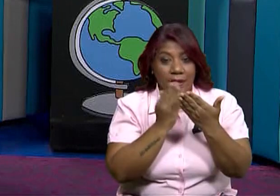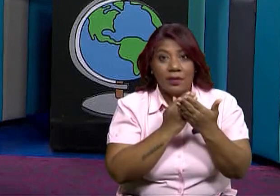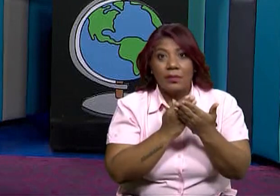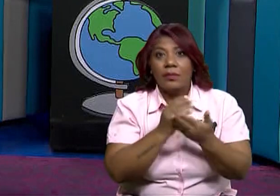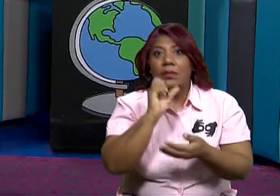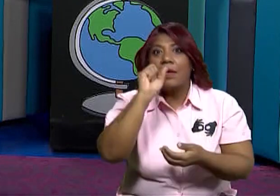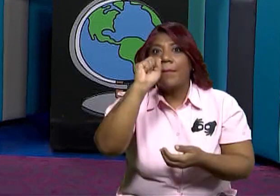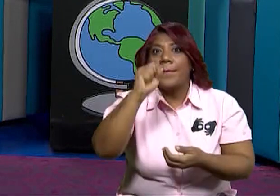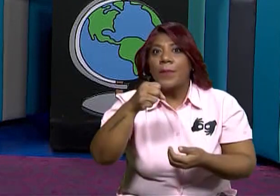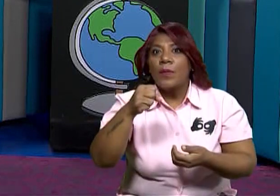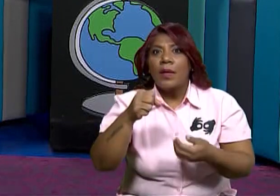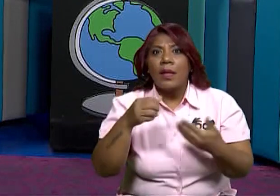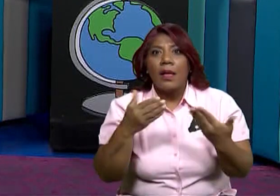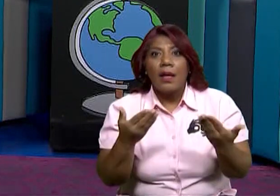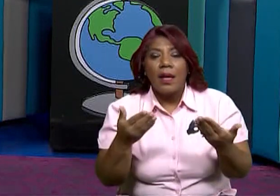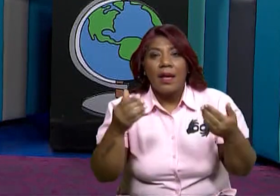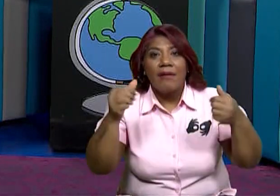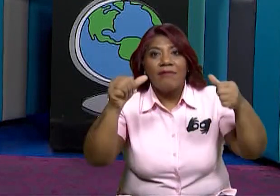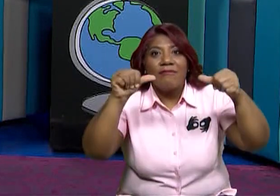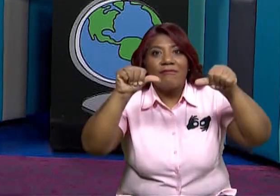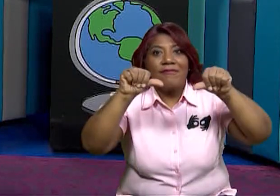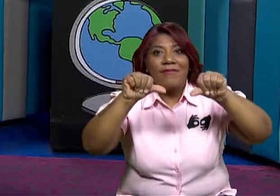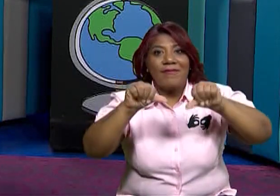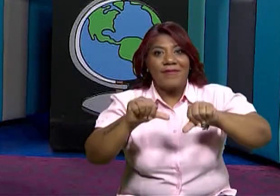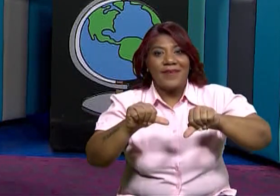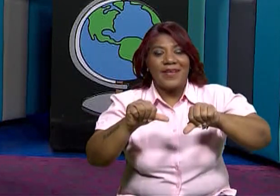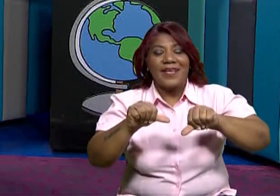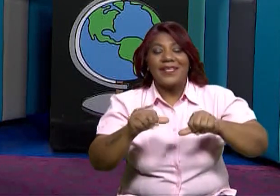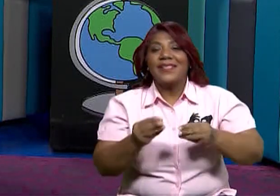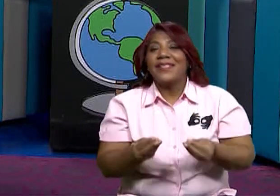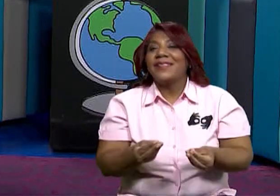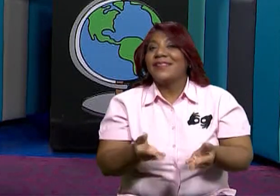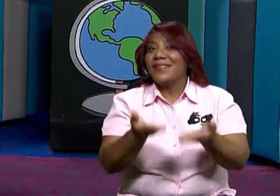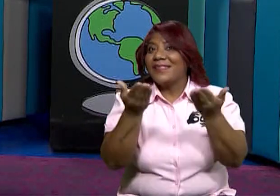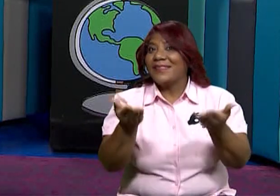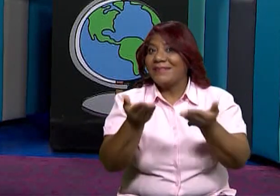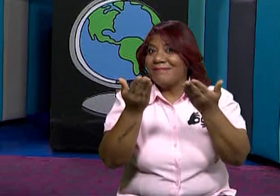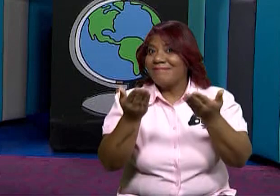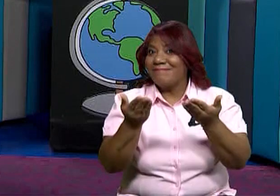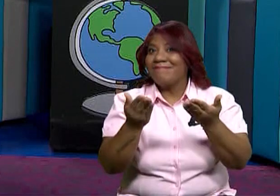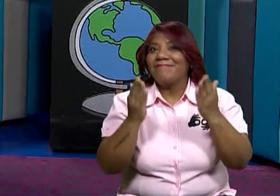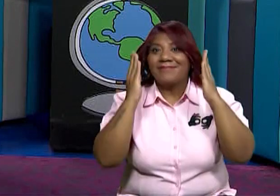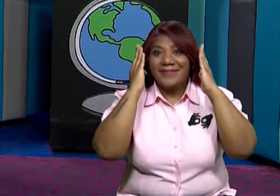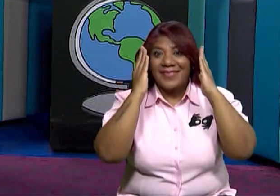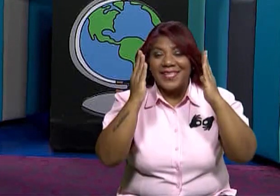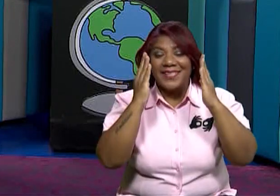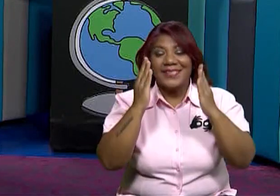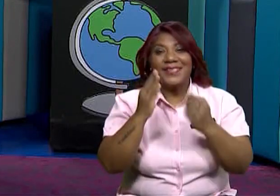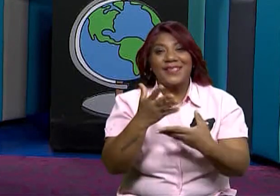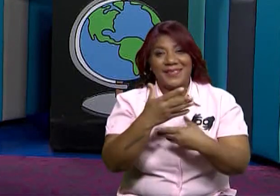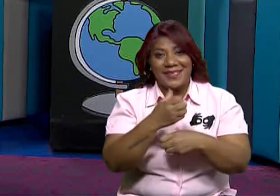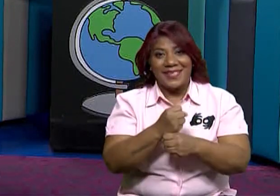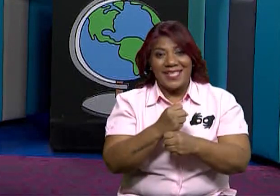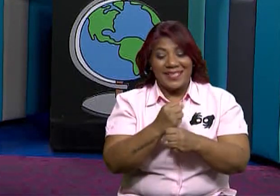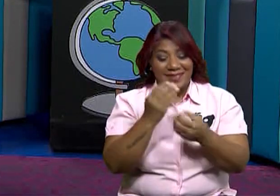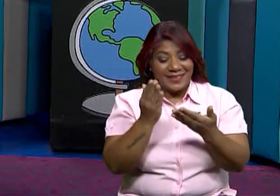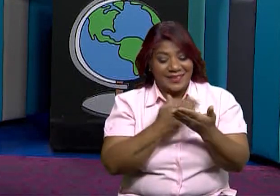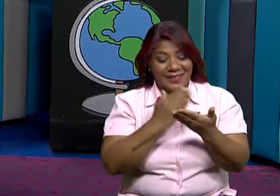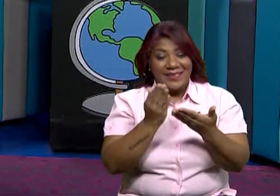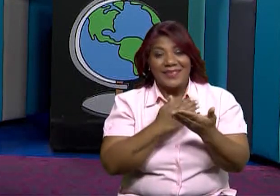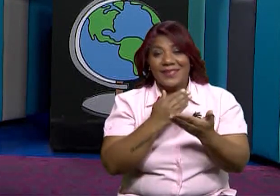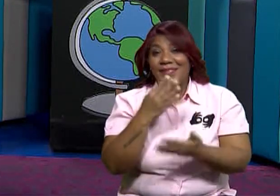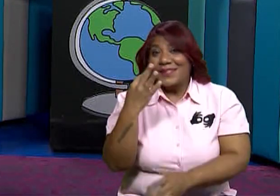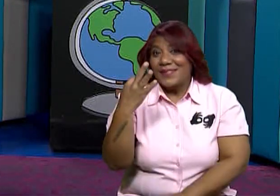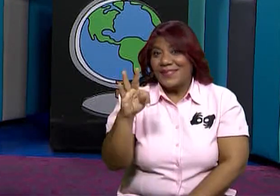el año o no aprender una materia. Así es que te exhorto a estudiar y a prestar mucha atención para que tengas una causa y